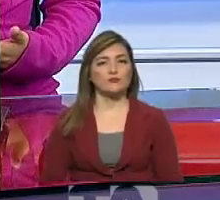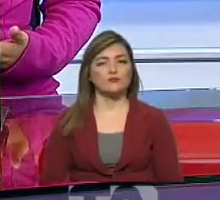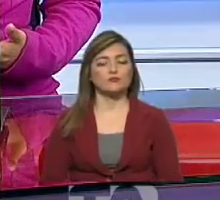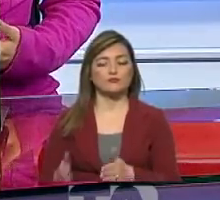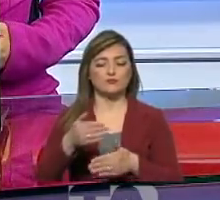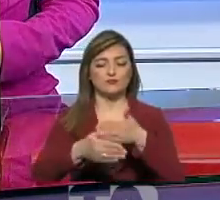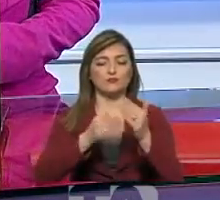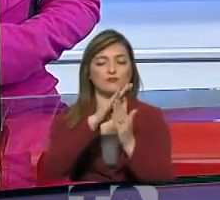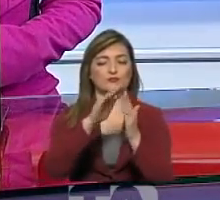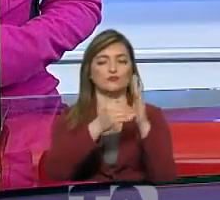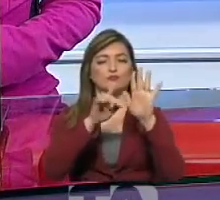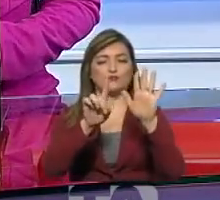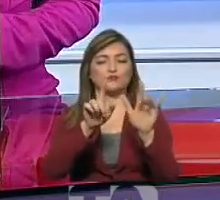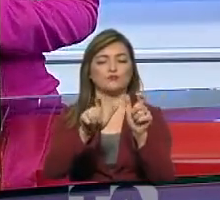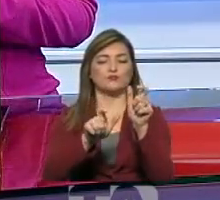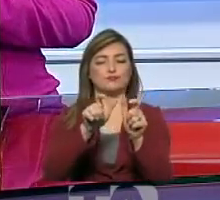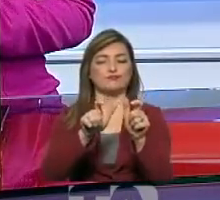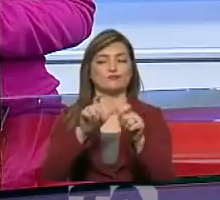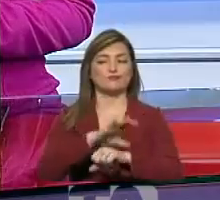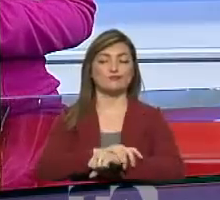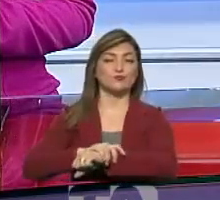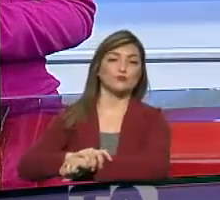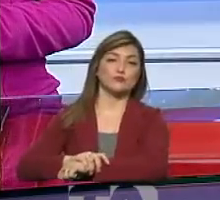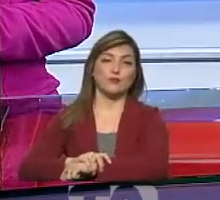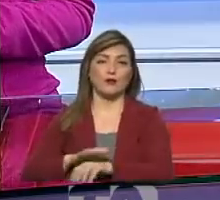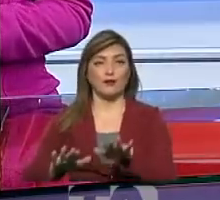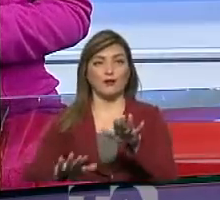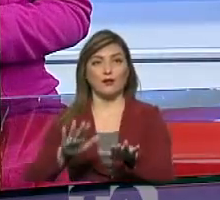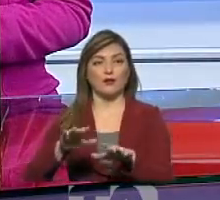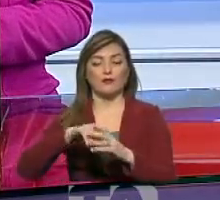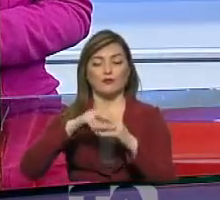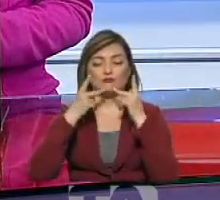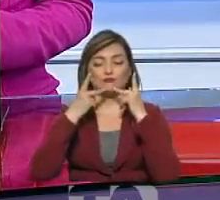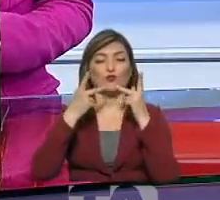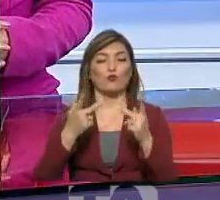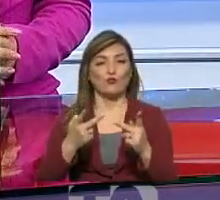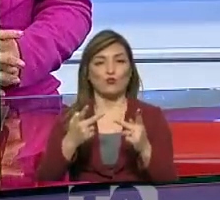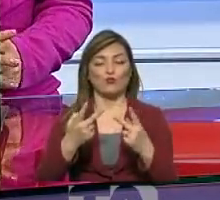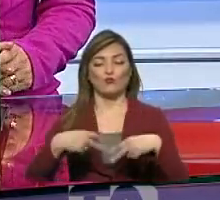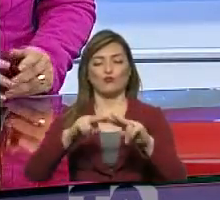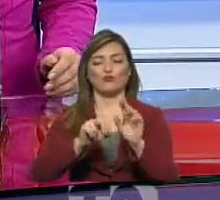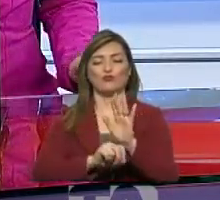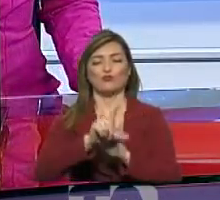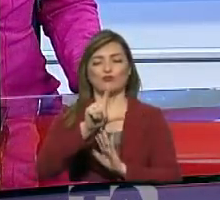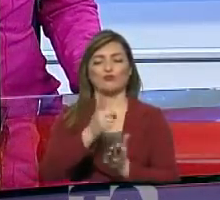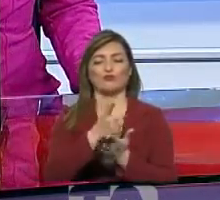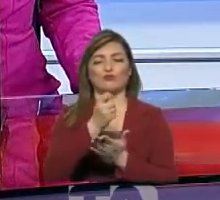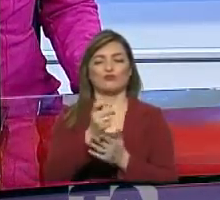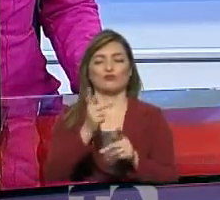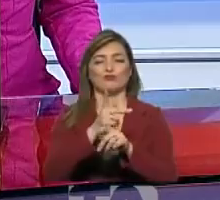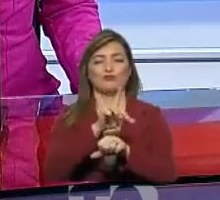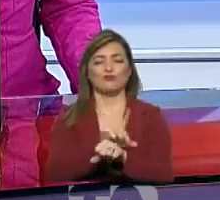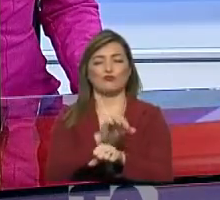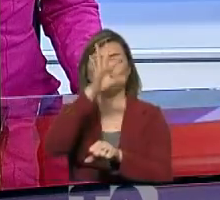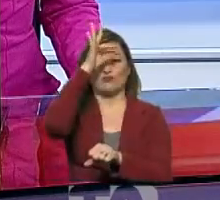la audiencia en contra de 6 personas que fueron detenidas por presunto peculado en la compra de insumos médicos en el hospital